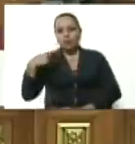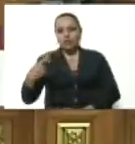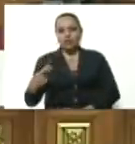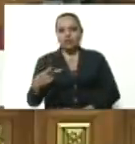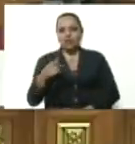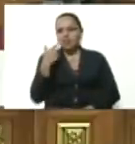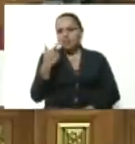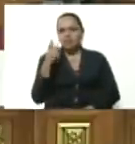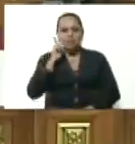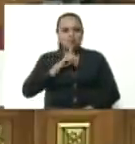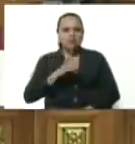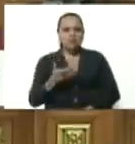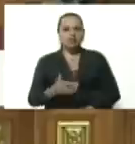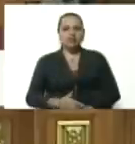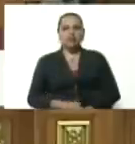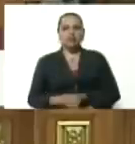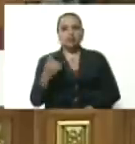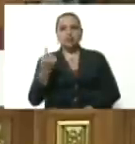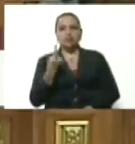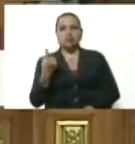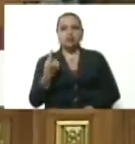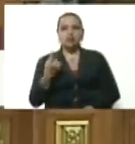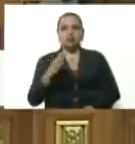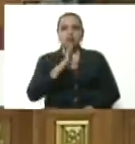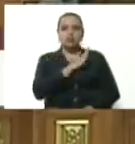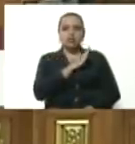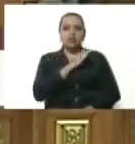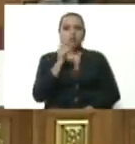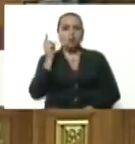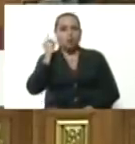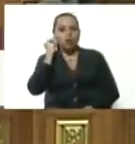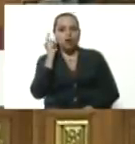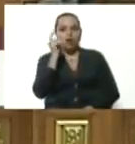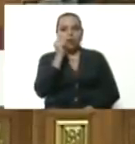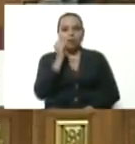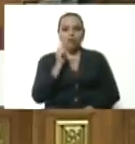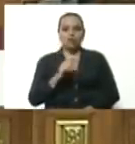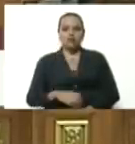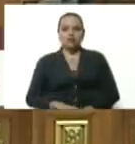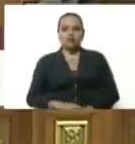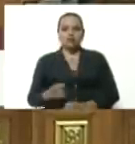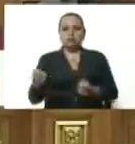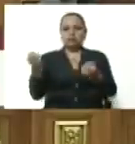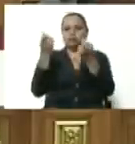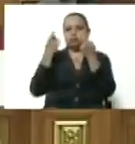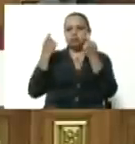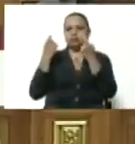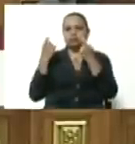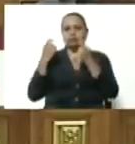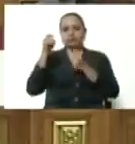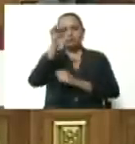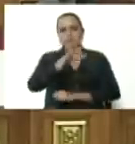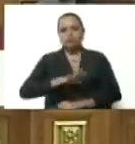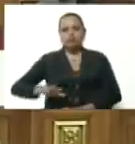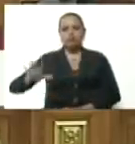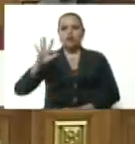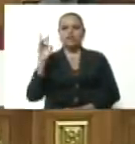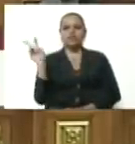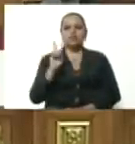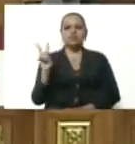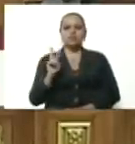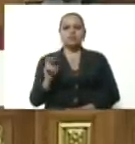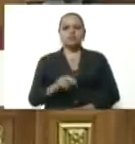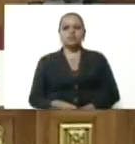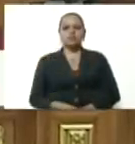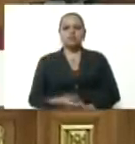Y no solo eso, sino que tiene mujeres y hombres formados en todo el territorio nacional. Y